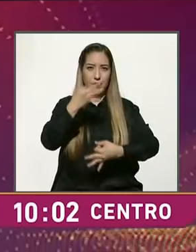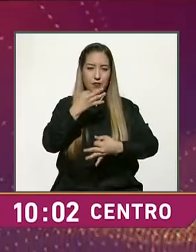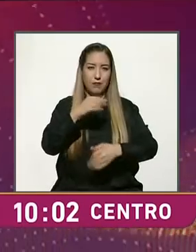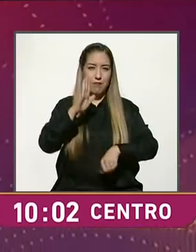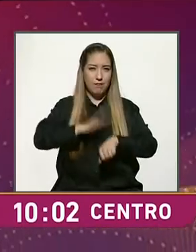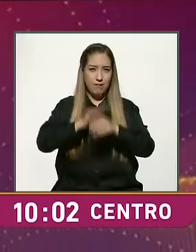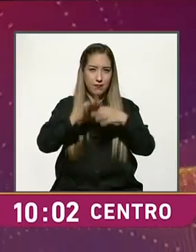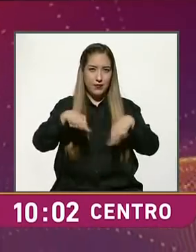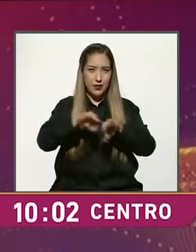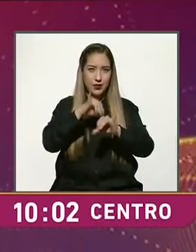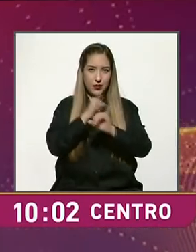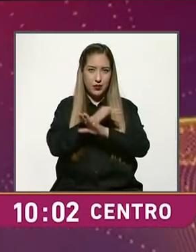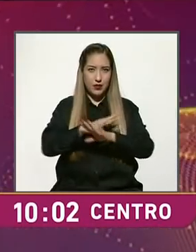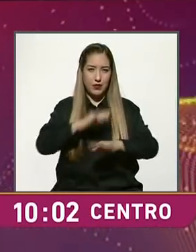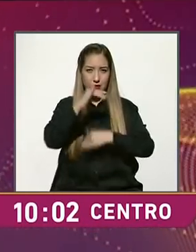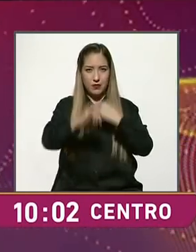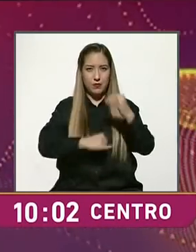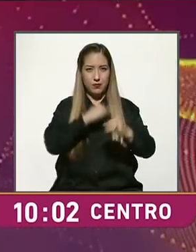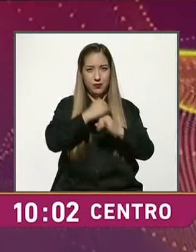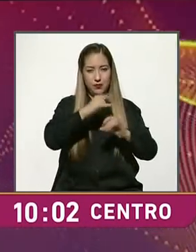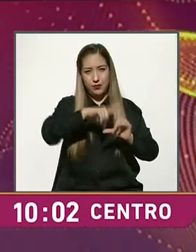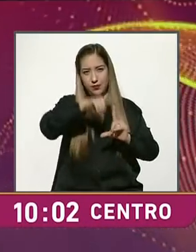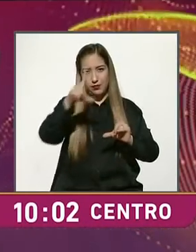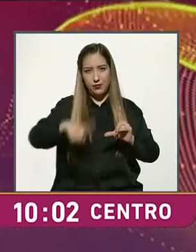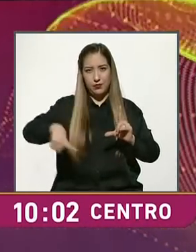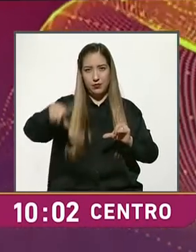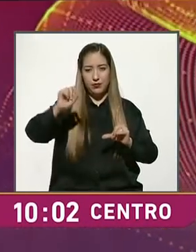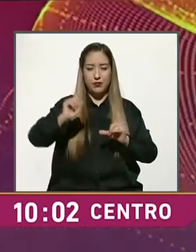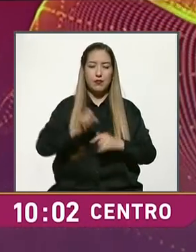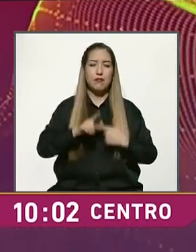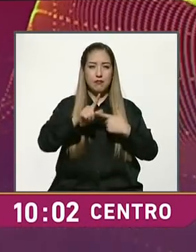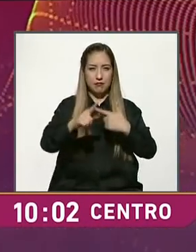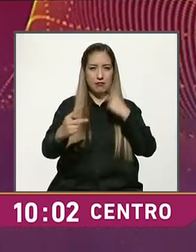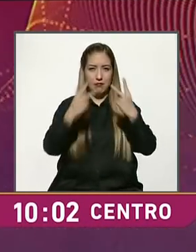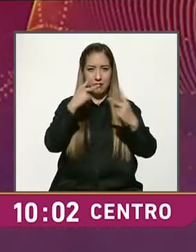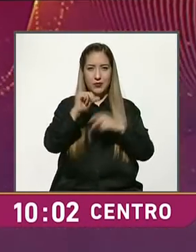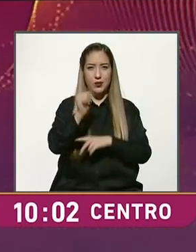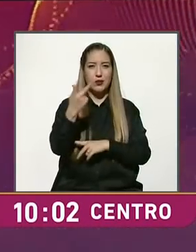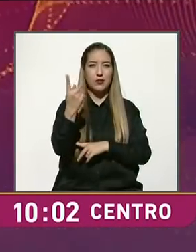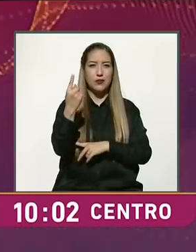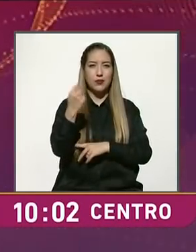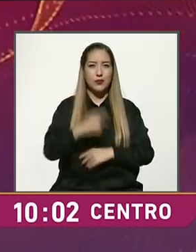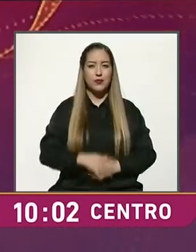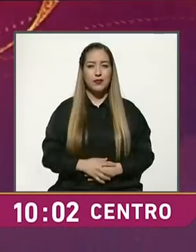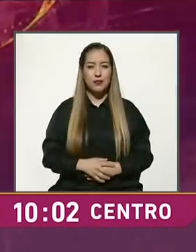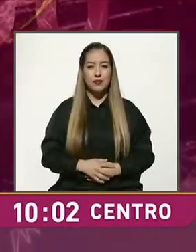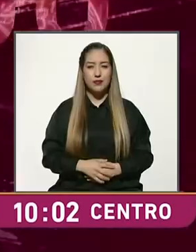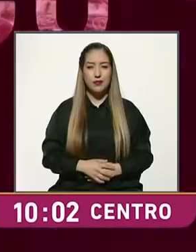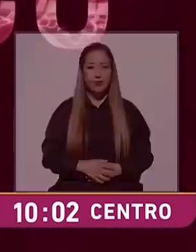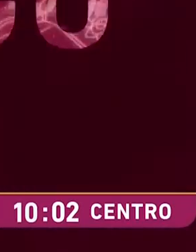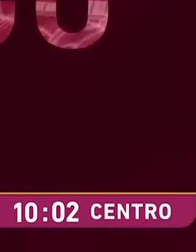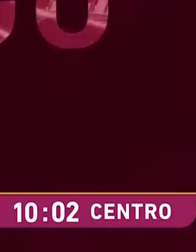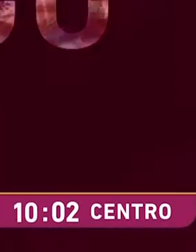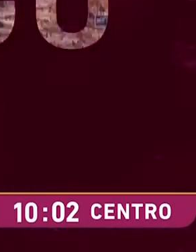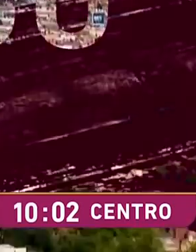con lo más relevante del acontecer nacional e internacional. Entre tanto, siga con nosotros aquí en La Señal del 11.